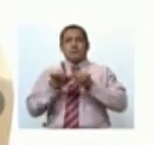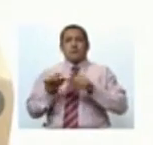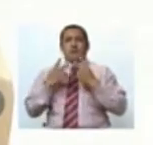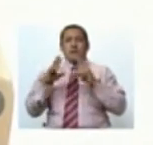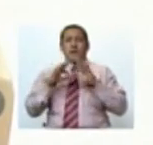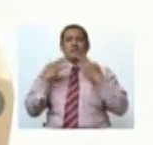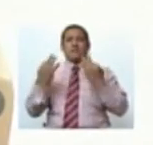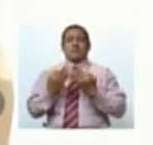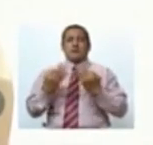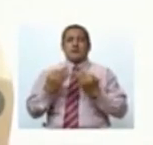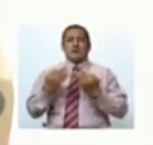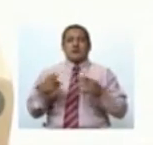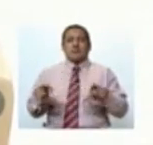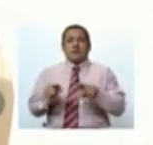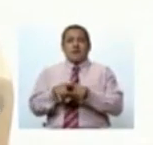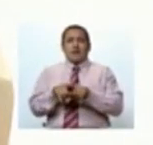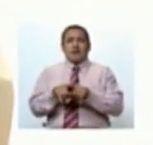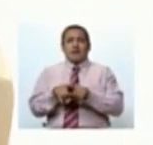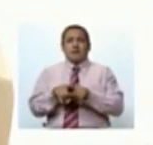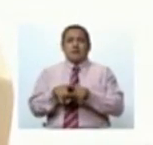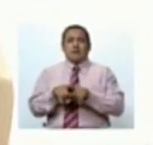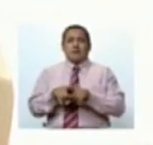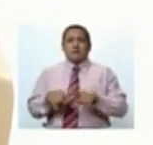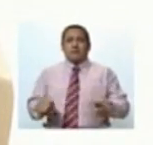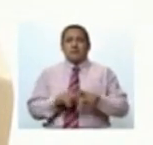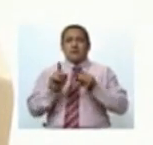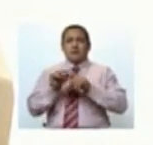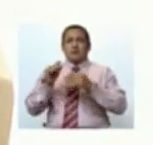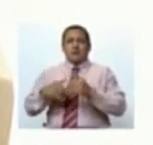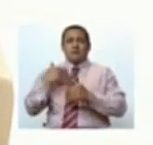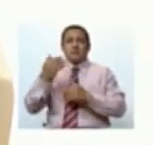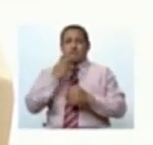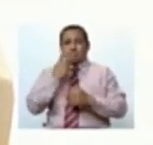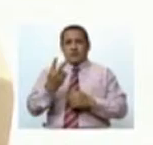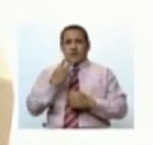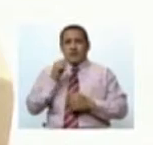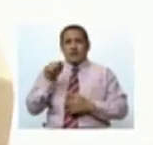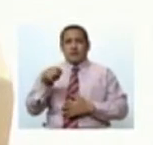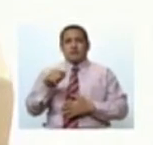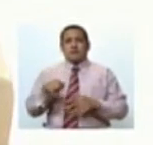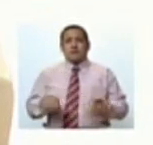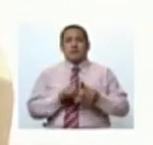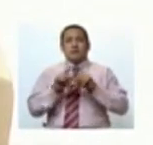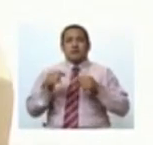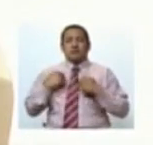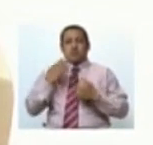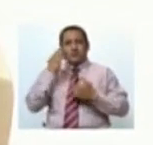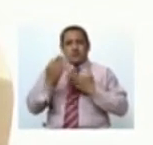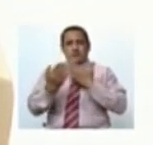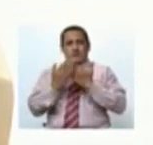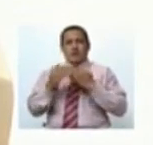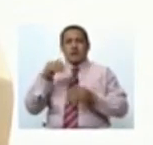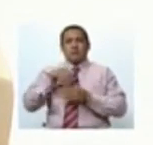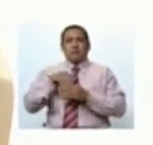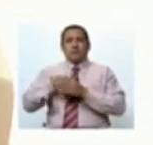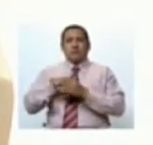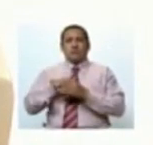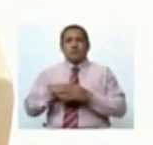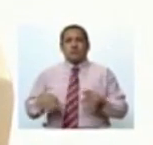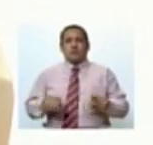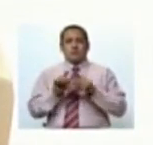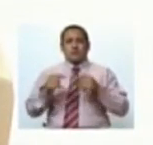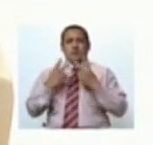es solamente la familia de la pareja, ¿no? Y eventualmente allí y me estoy acercando más al